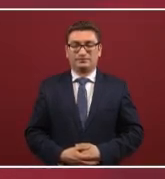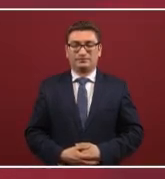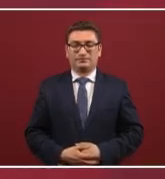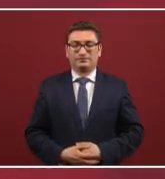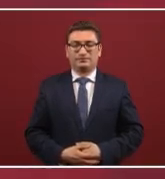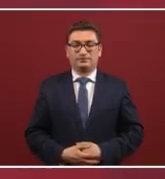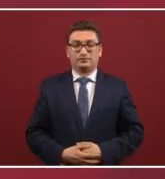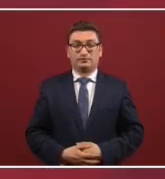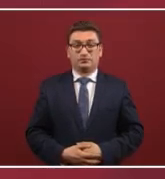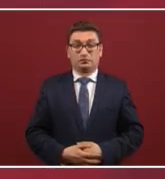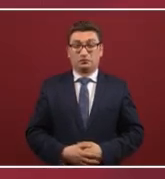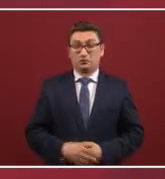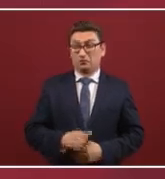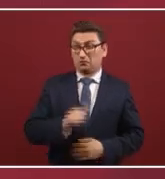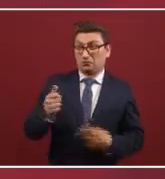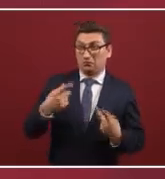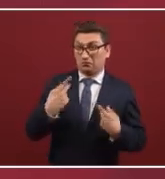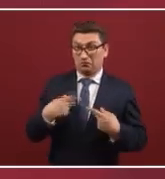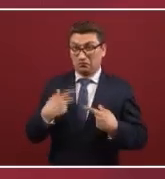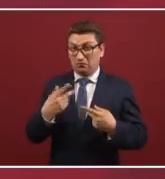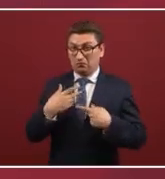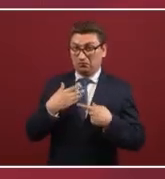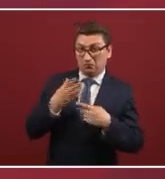no persecución.